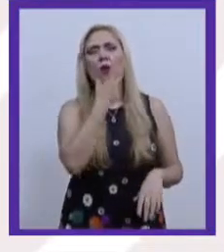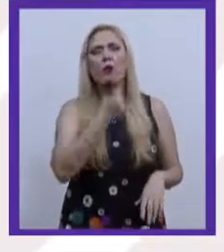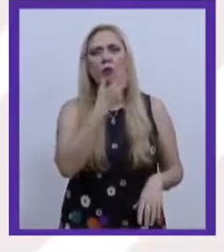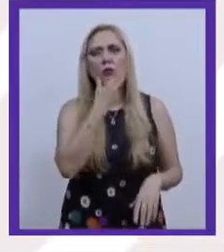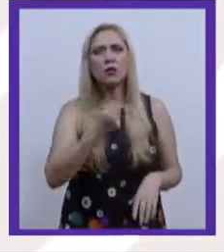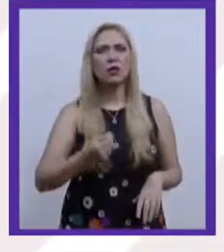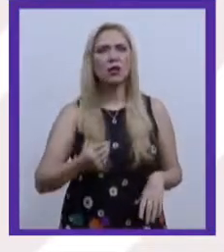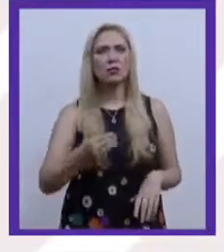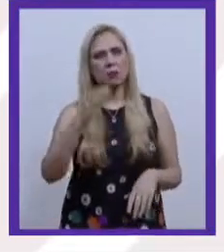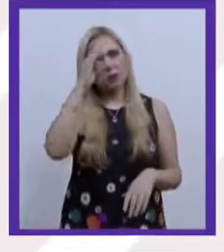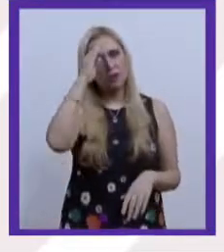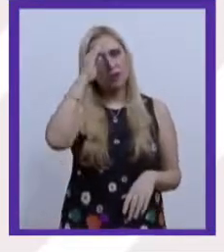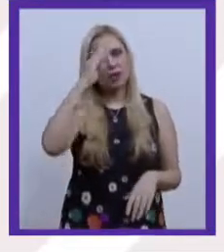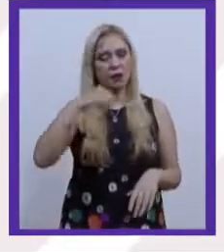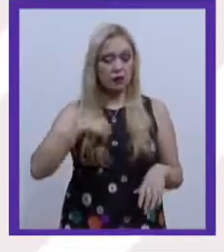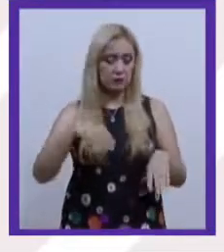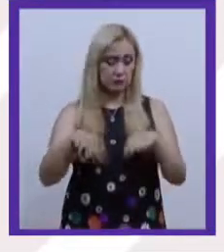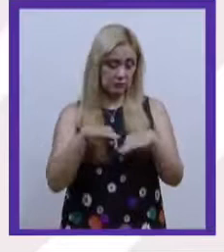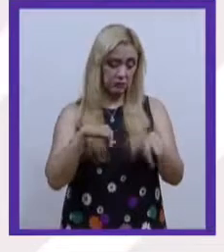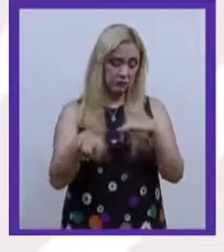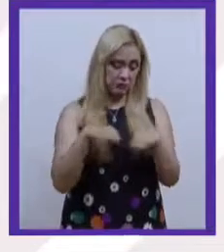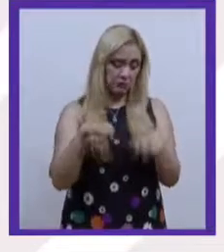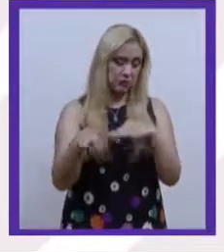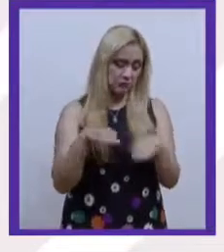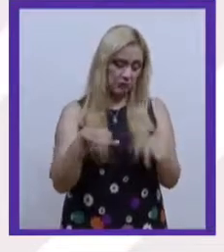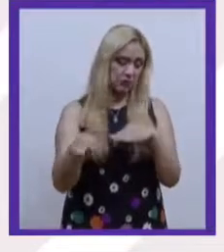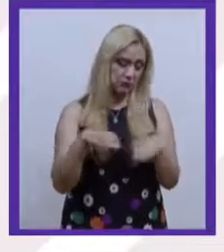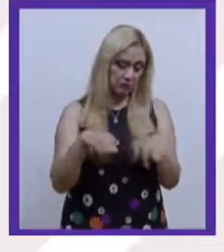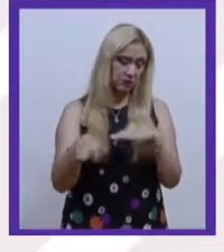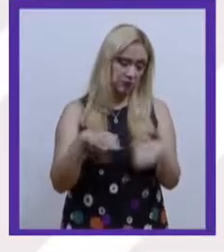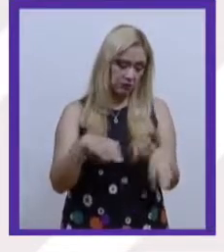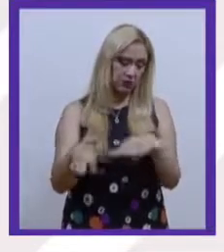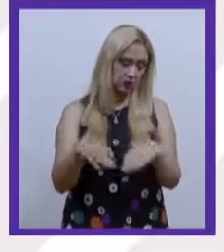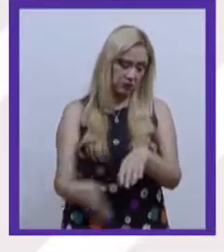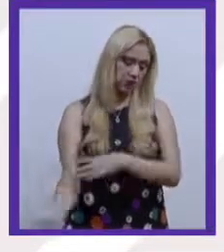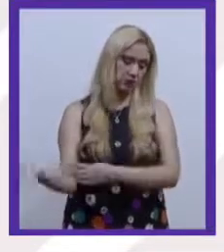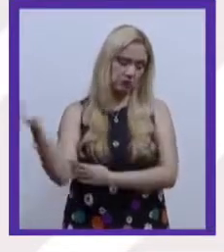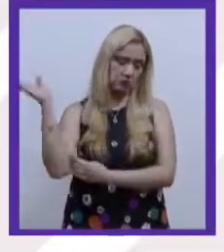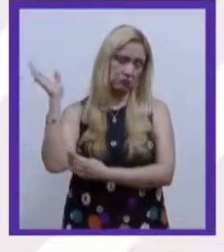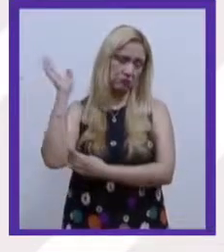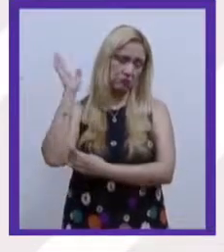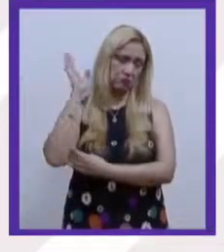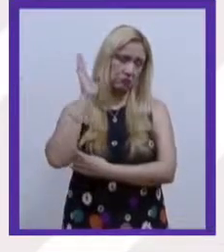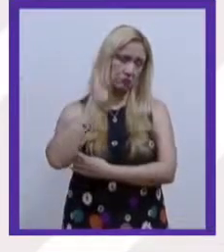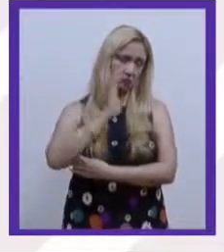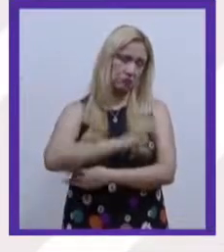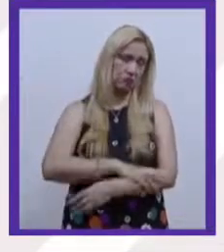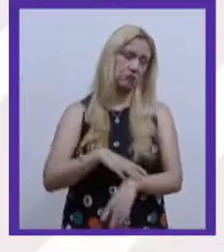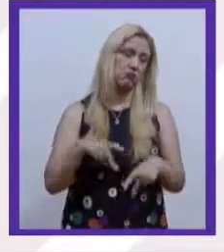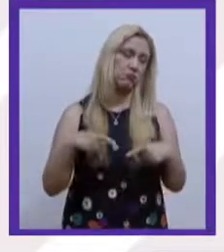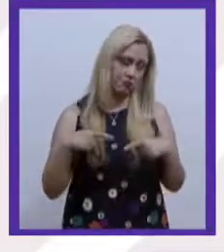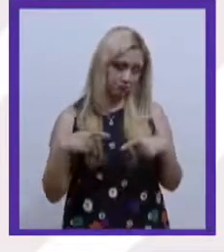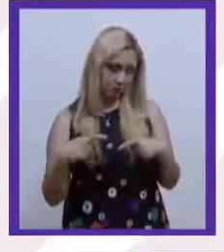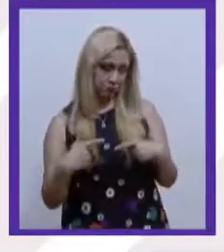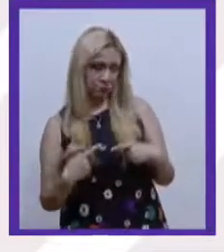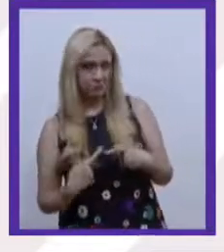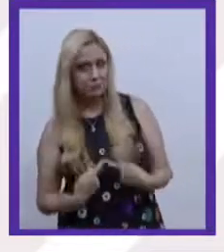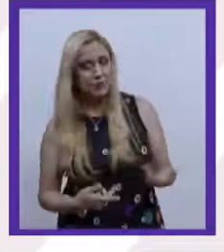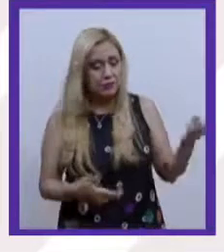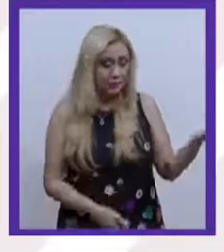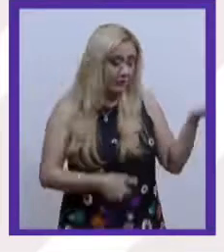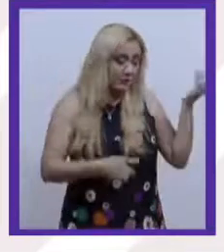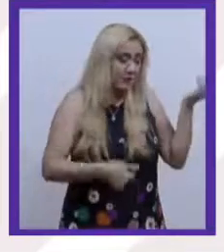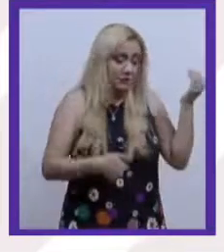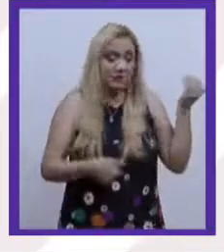pronto, de que el empleado tiene que estar ahí a sol y sombra, llueve, truene o relampaguee, nazcan sus hijos o no